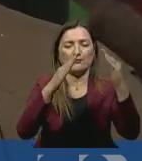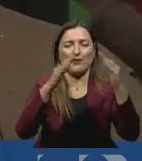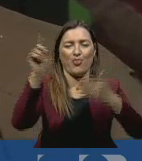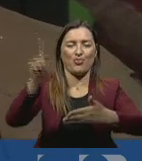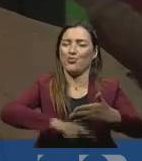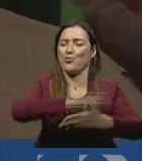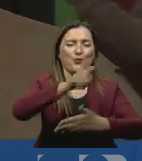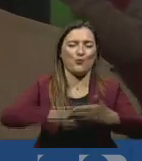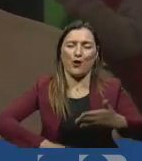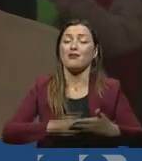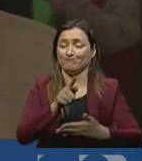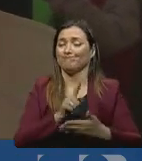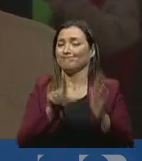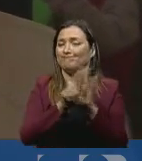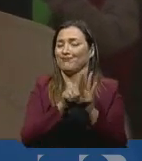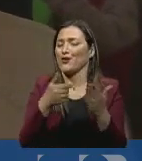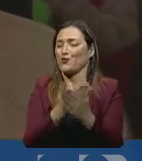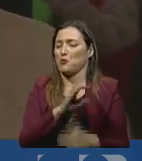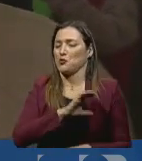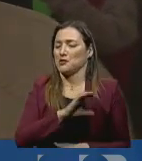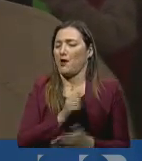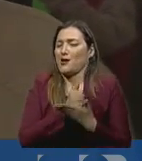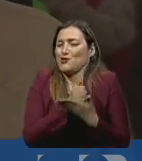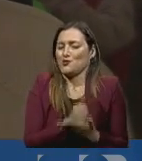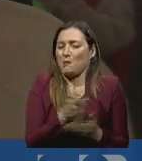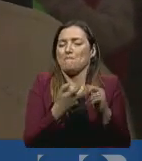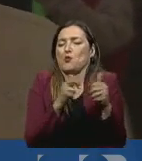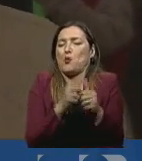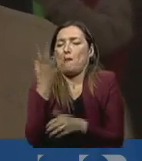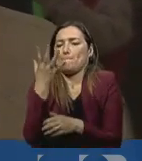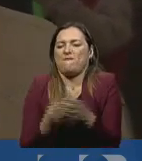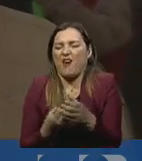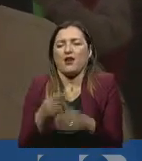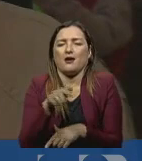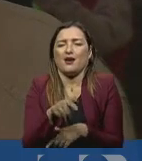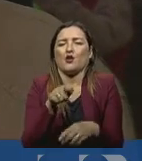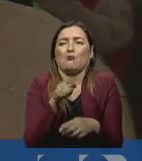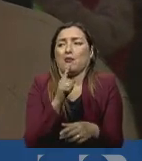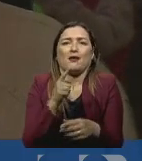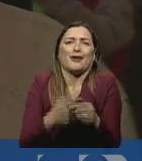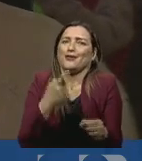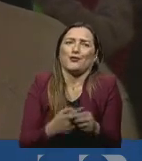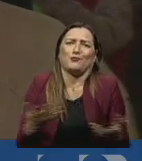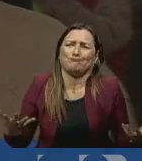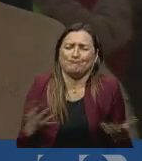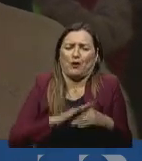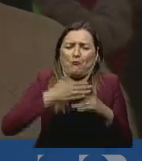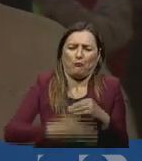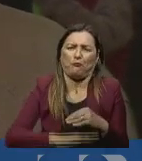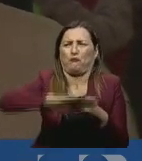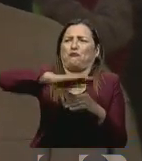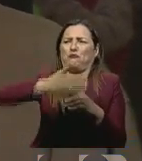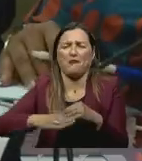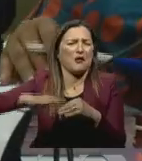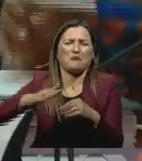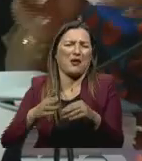ayuda a la conservación de estos accidentes geográficos que son la realidad de la ciudad de Quito una ciudad de huaicos una ciudad de quebradas